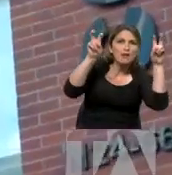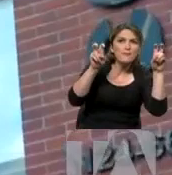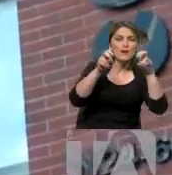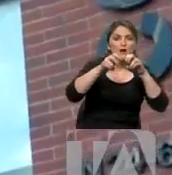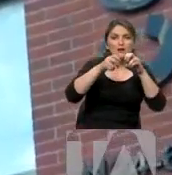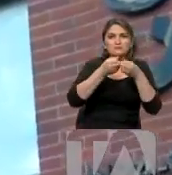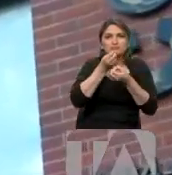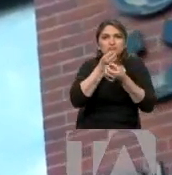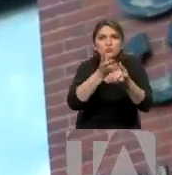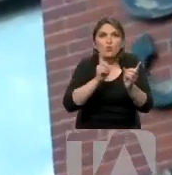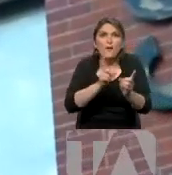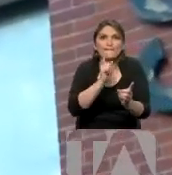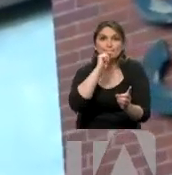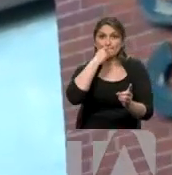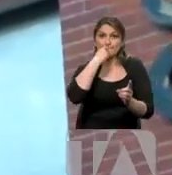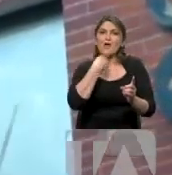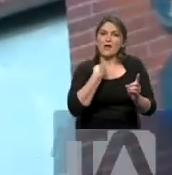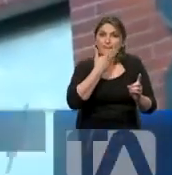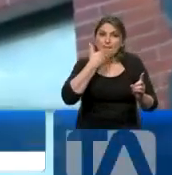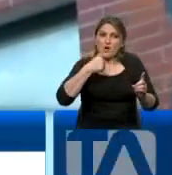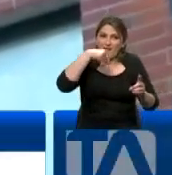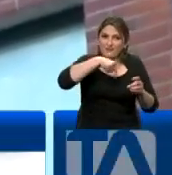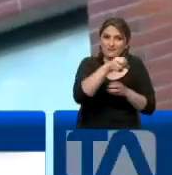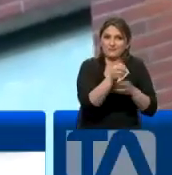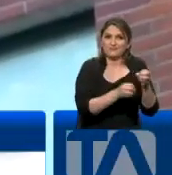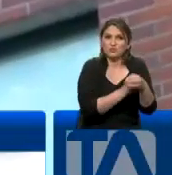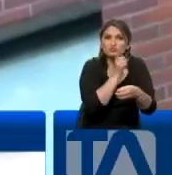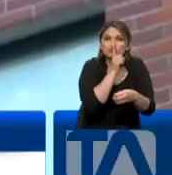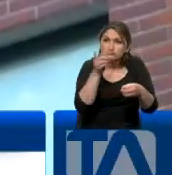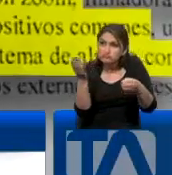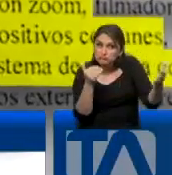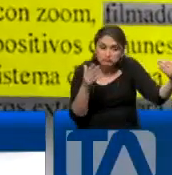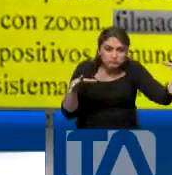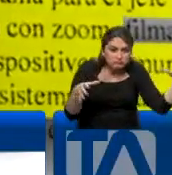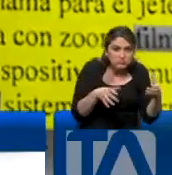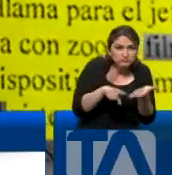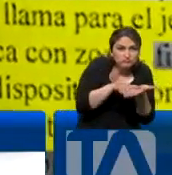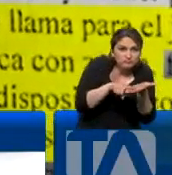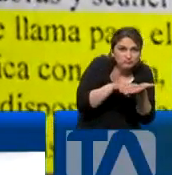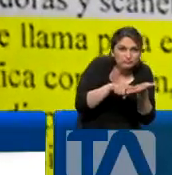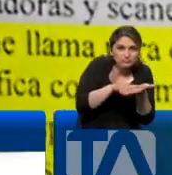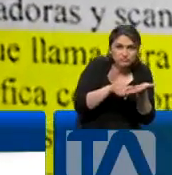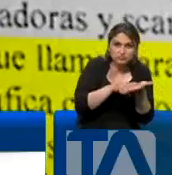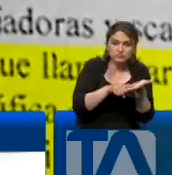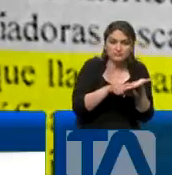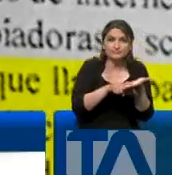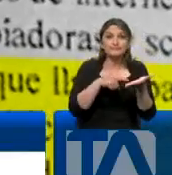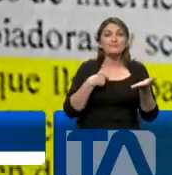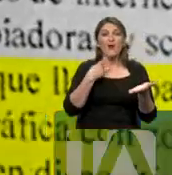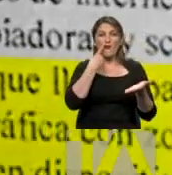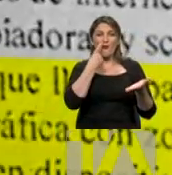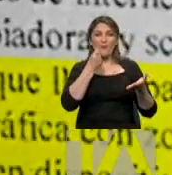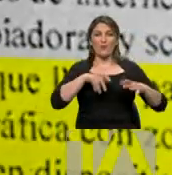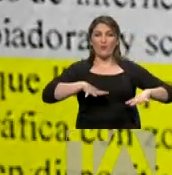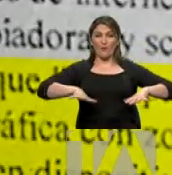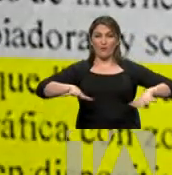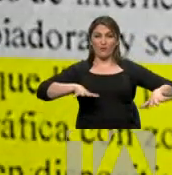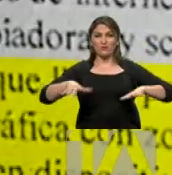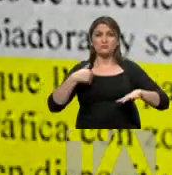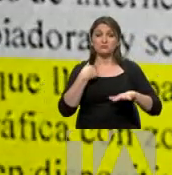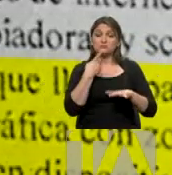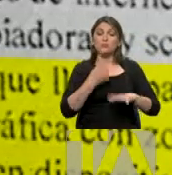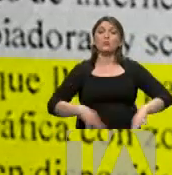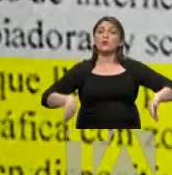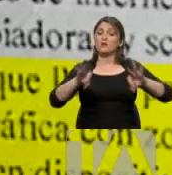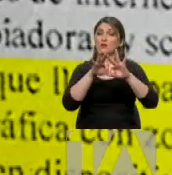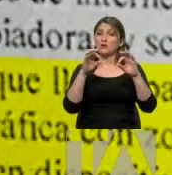la oficina 2C en el edificio Concord al norte de Quito. Jorge Martínez, hermano de Pamela, detalla las características que debía